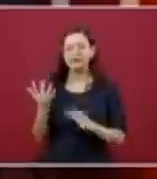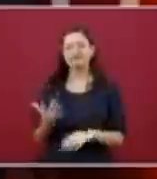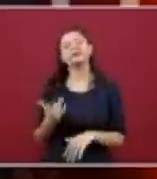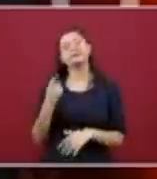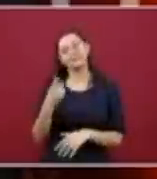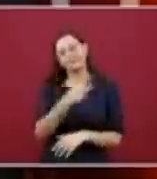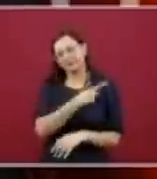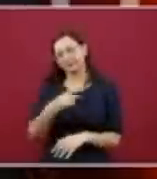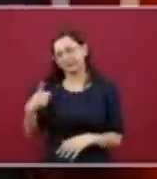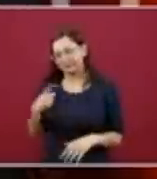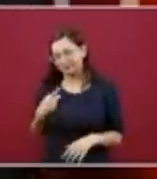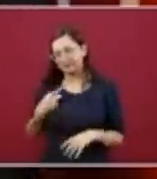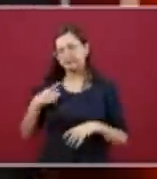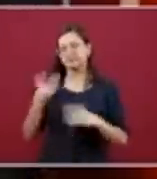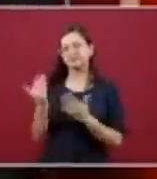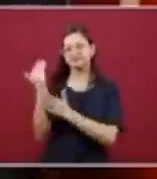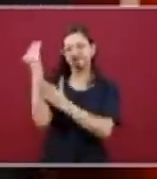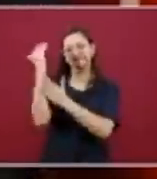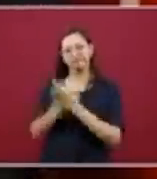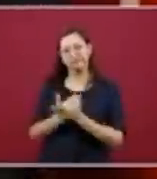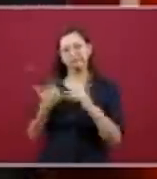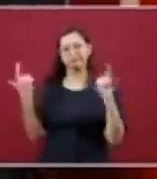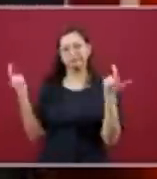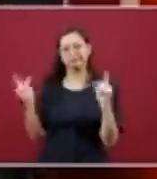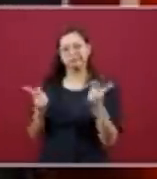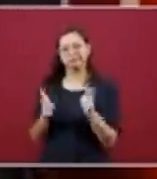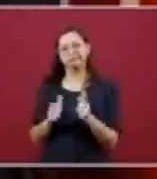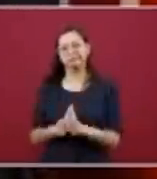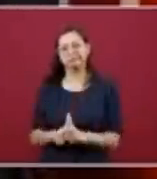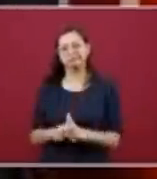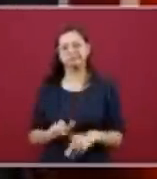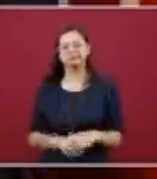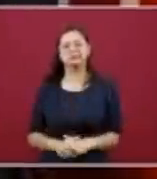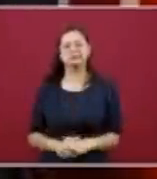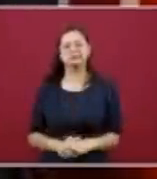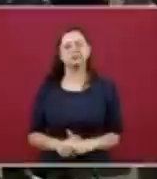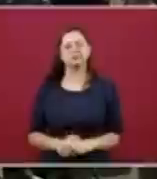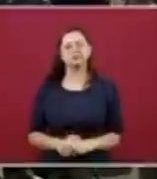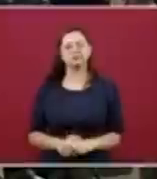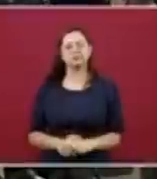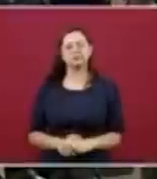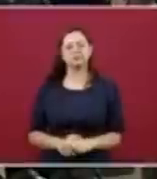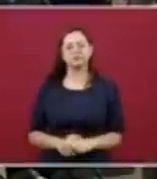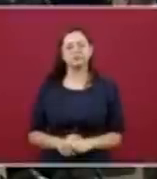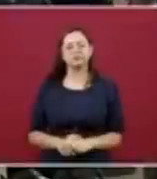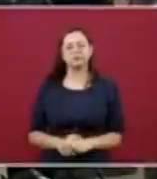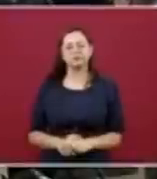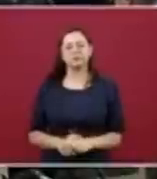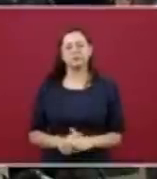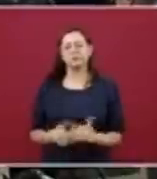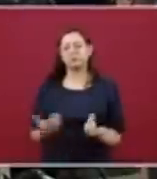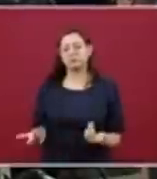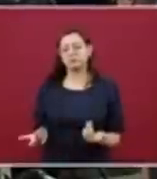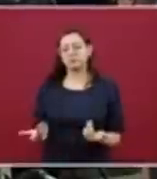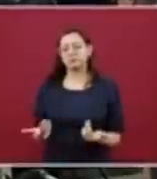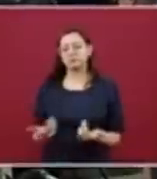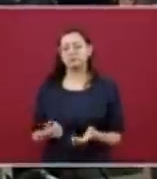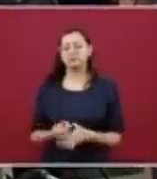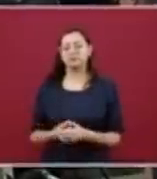y bajar la población de los internos. Los personajes más relevantes que